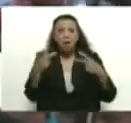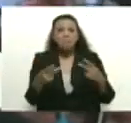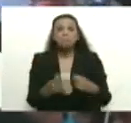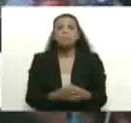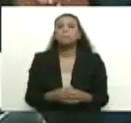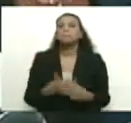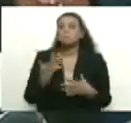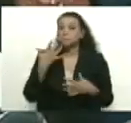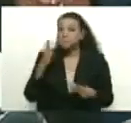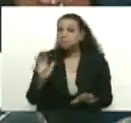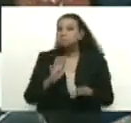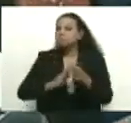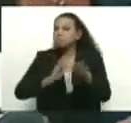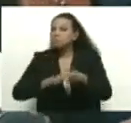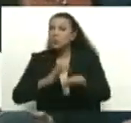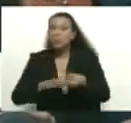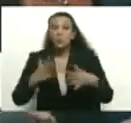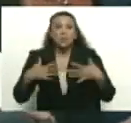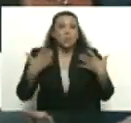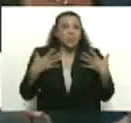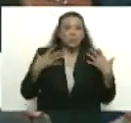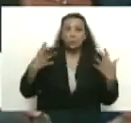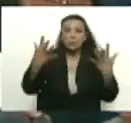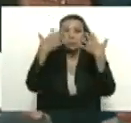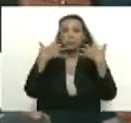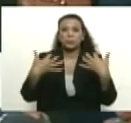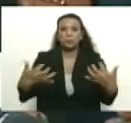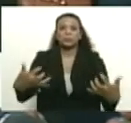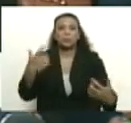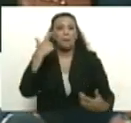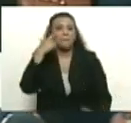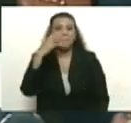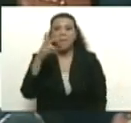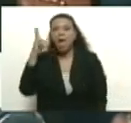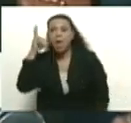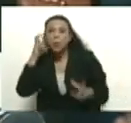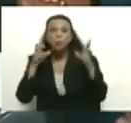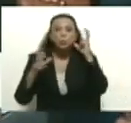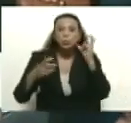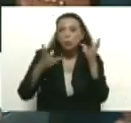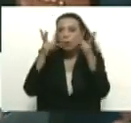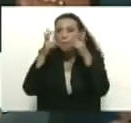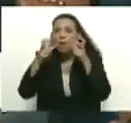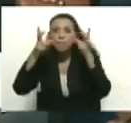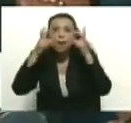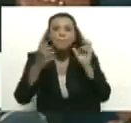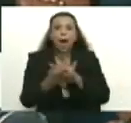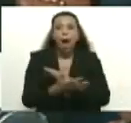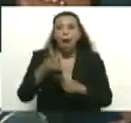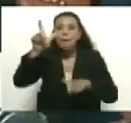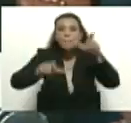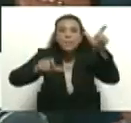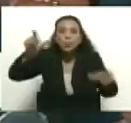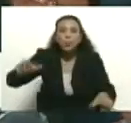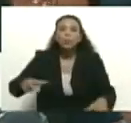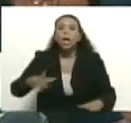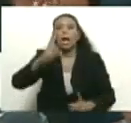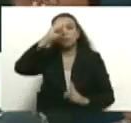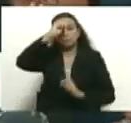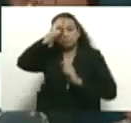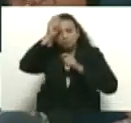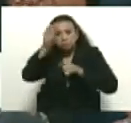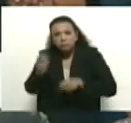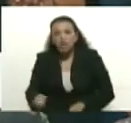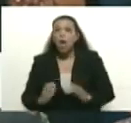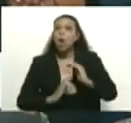De verdad, mire, uno se emociona aquí al caminar, al escuchar a la gente, y es un reconocimiento que le hacemos